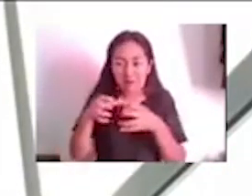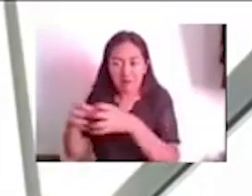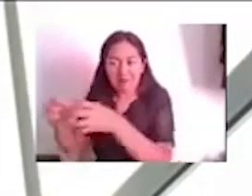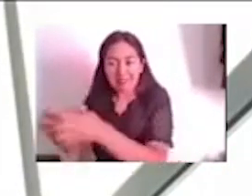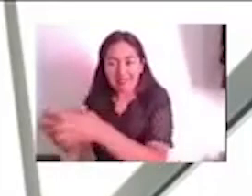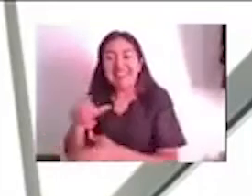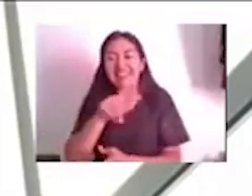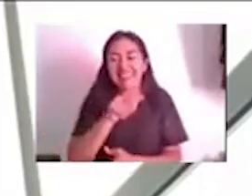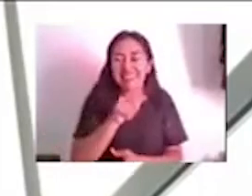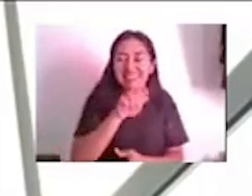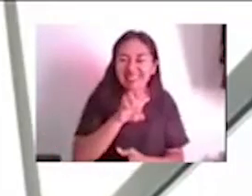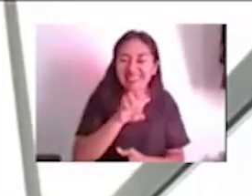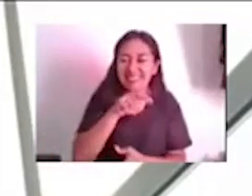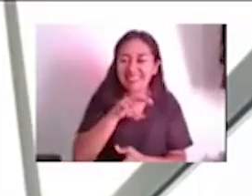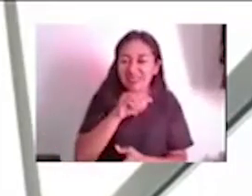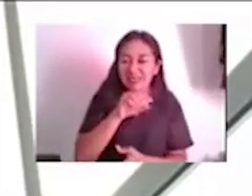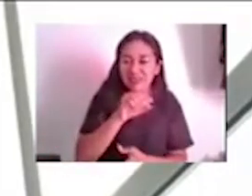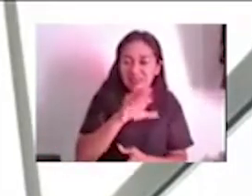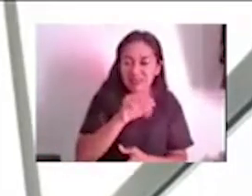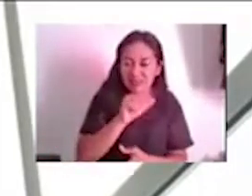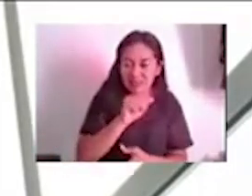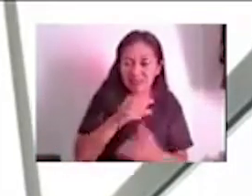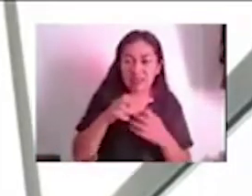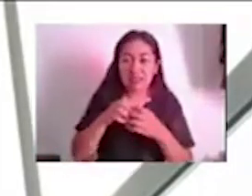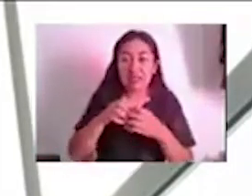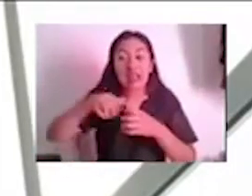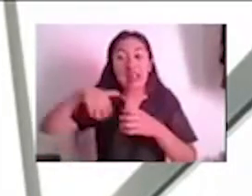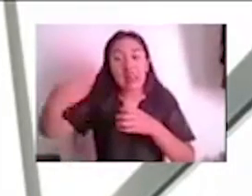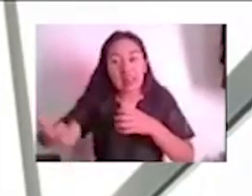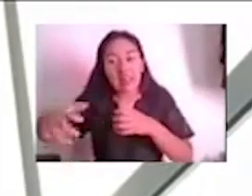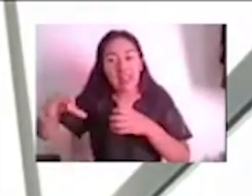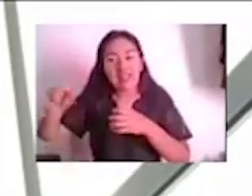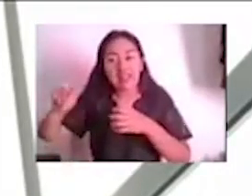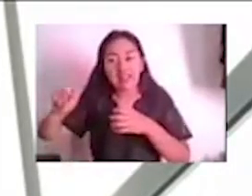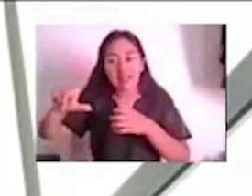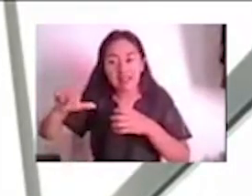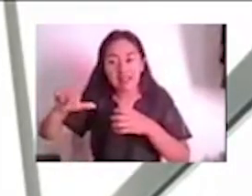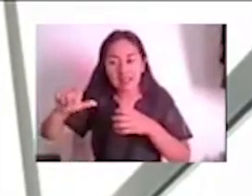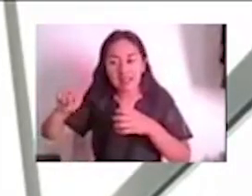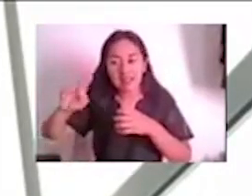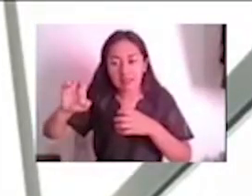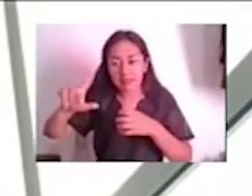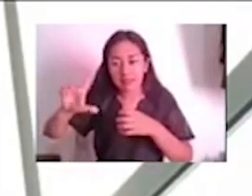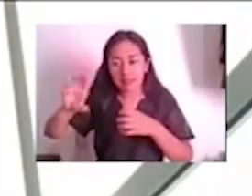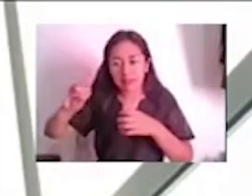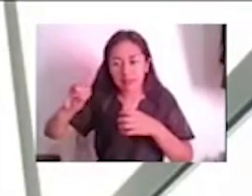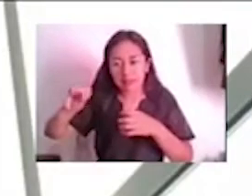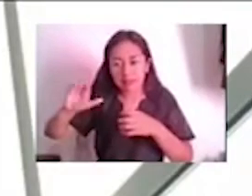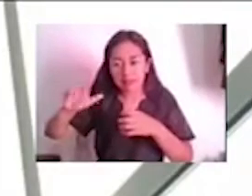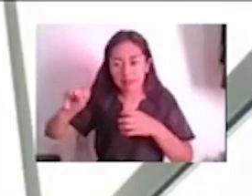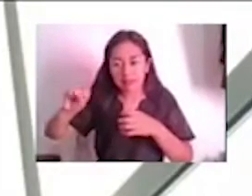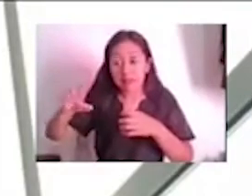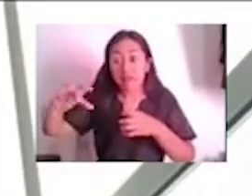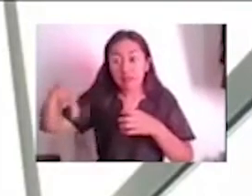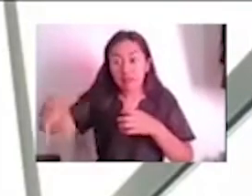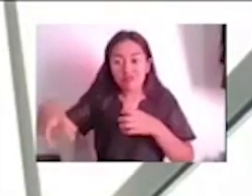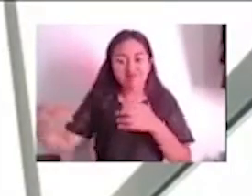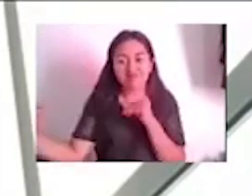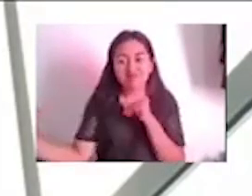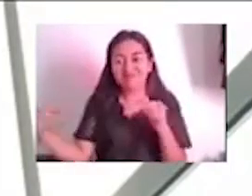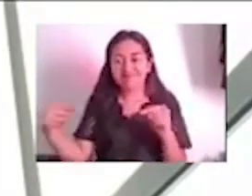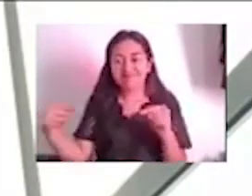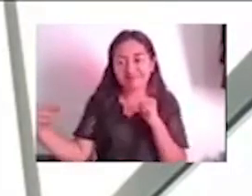siempre en las fuentes que se recogen en los periodos coloniales, siempre se alude a la guerra